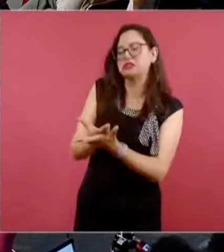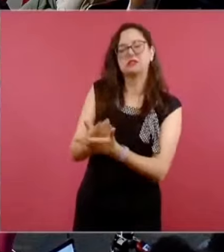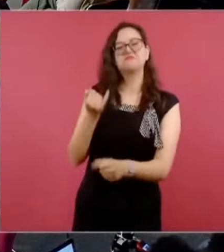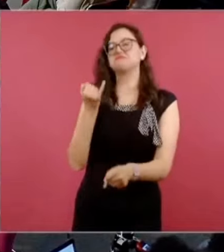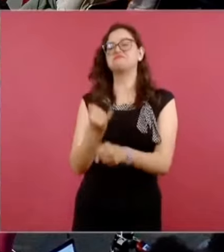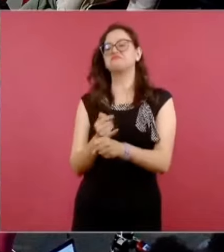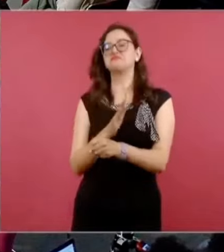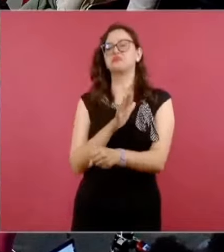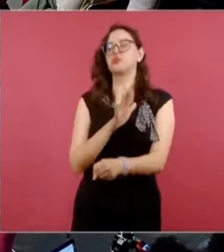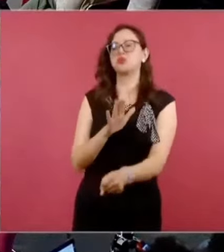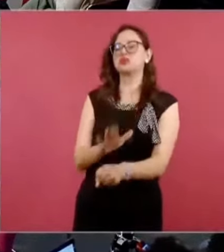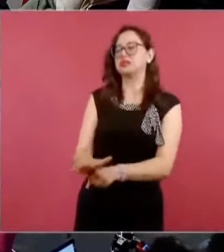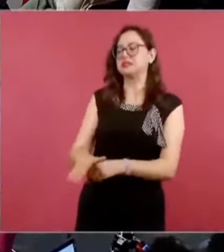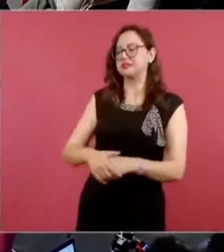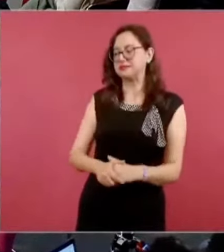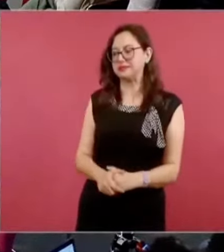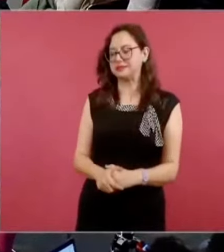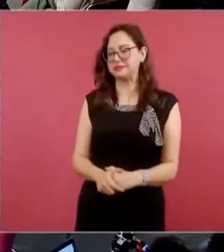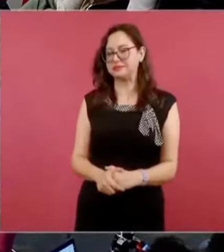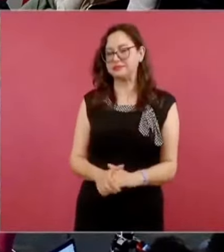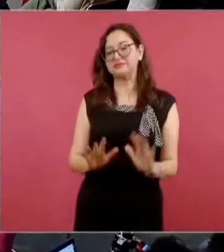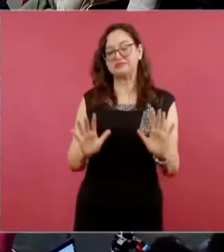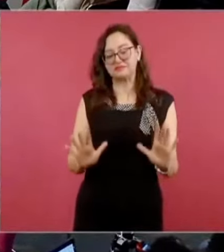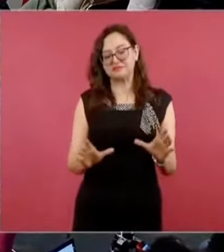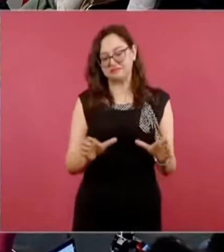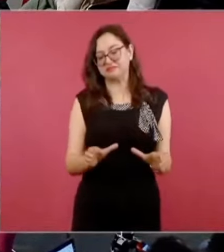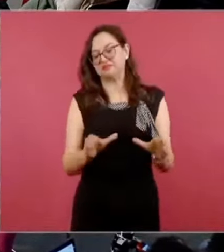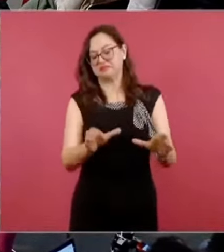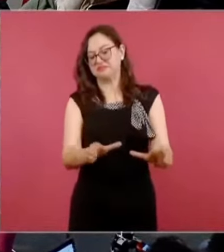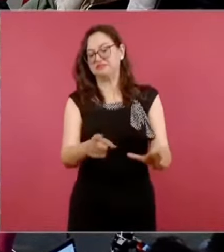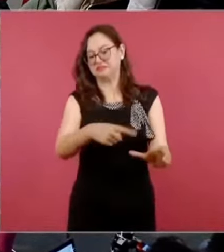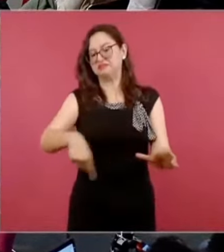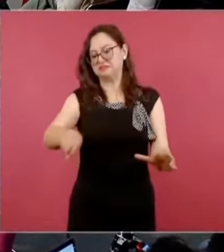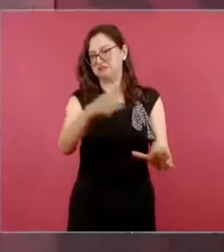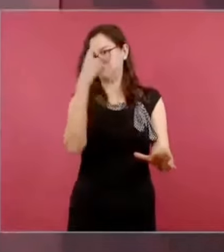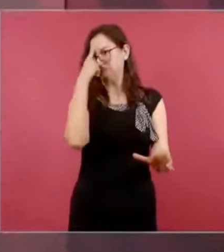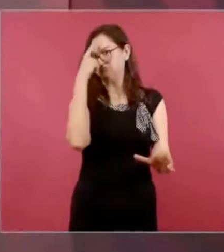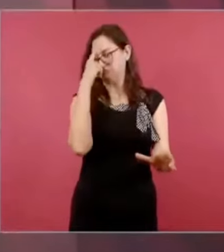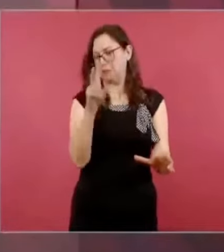pero los serios